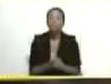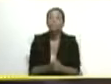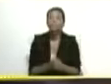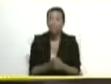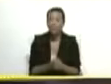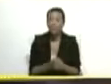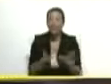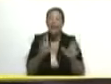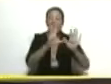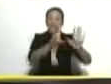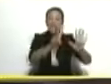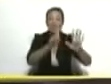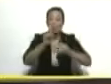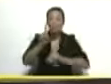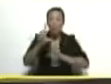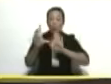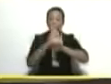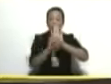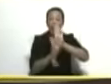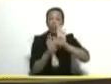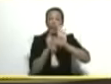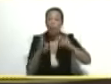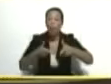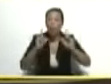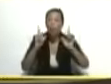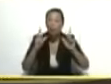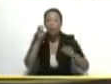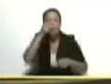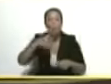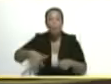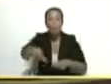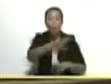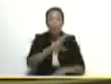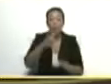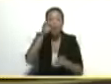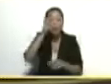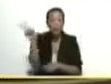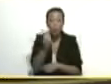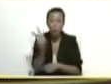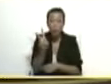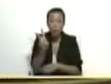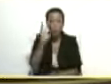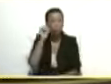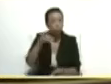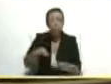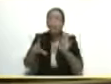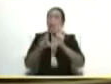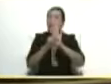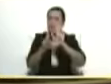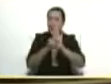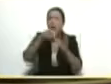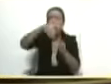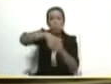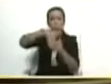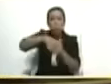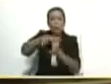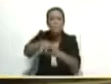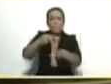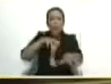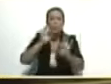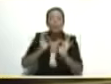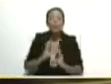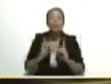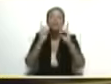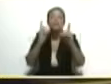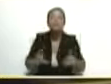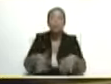del artículo 71 de nuestra Constitución para que el pueblo de Venezuela, por la vía del voto masivo,